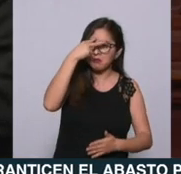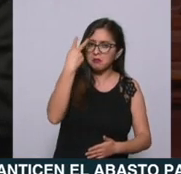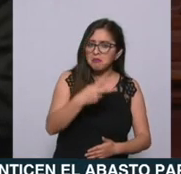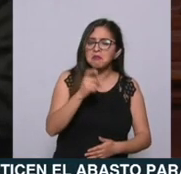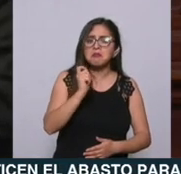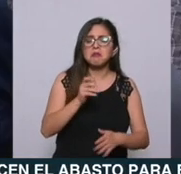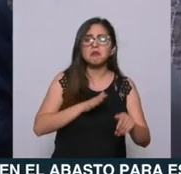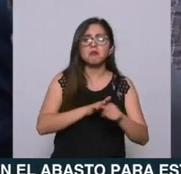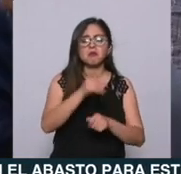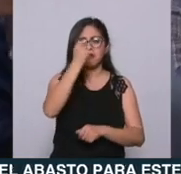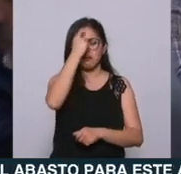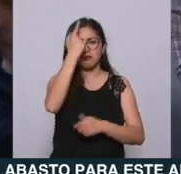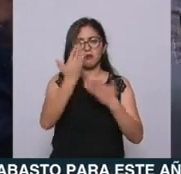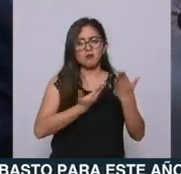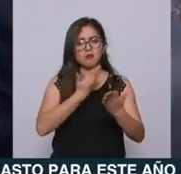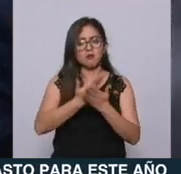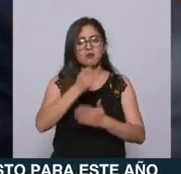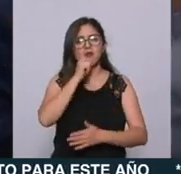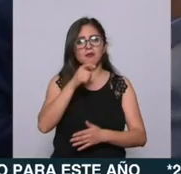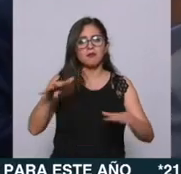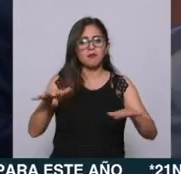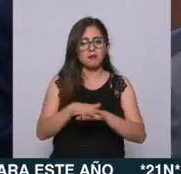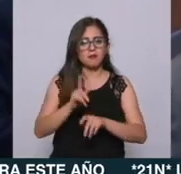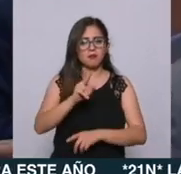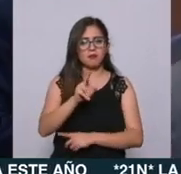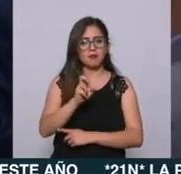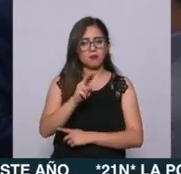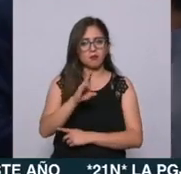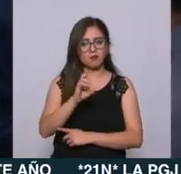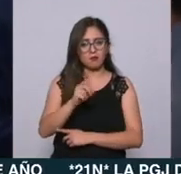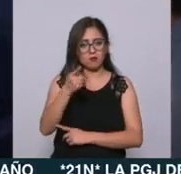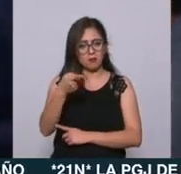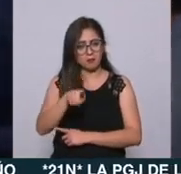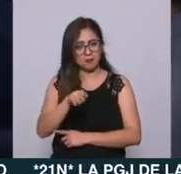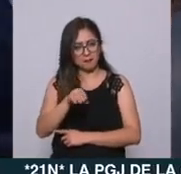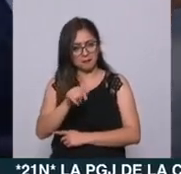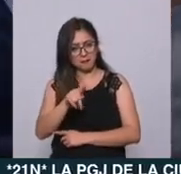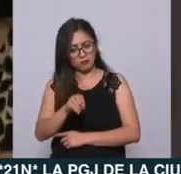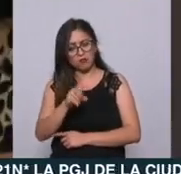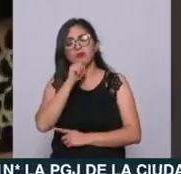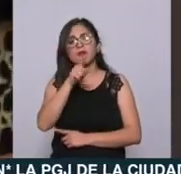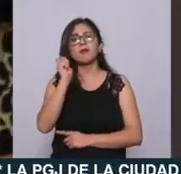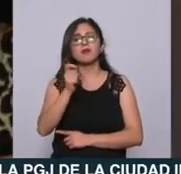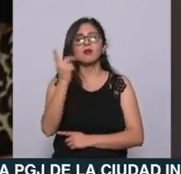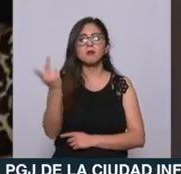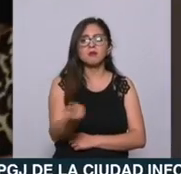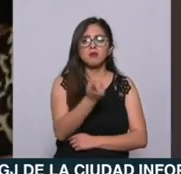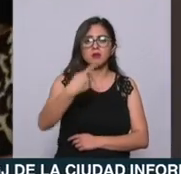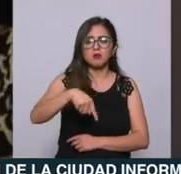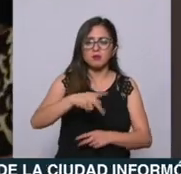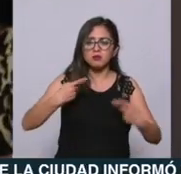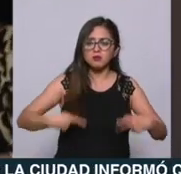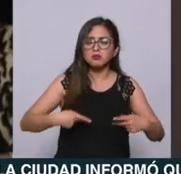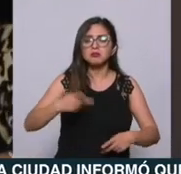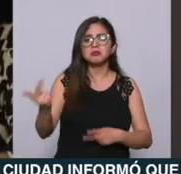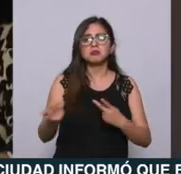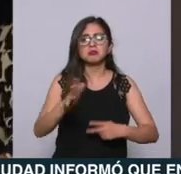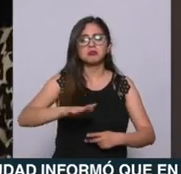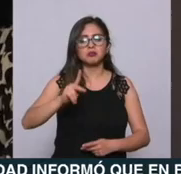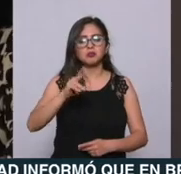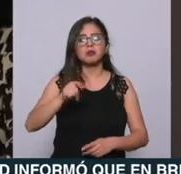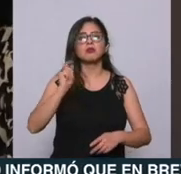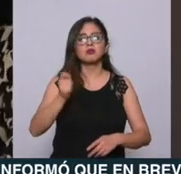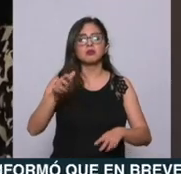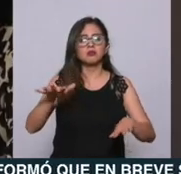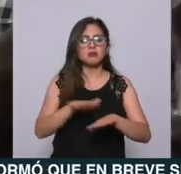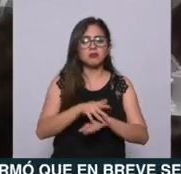la iniciativa ciudadana y la revocación de mandato, sosteniéndose las ya existentes como la consulta ciudadana, consulta popular, recorridos del